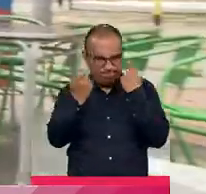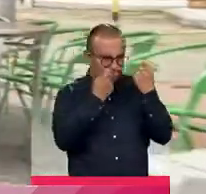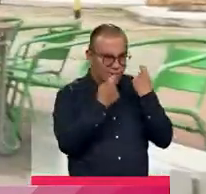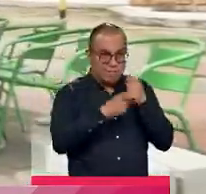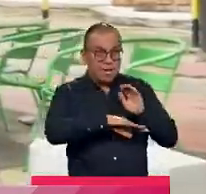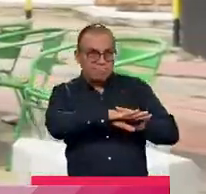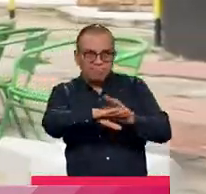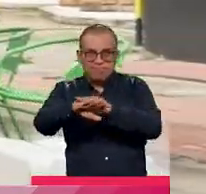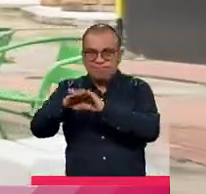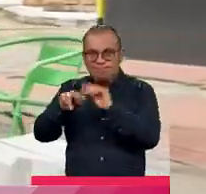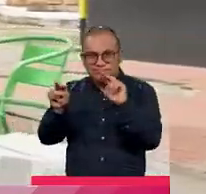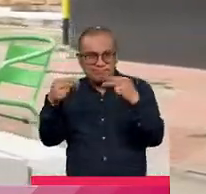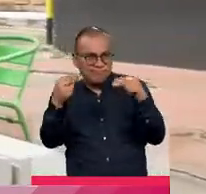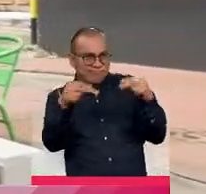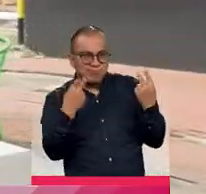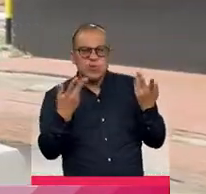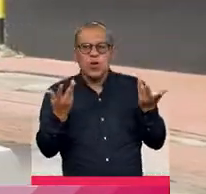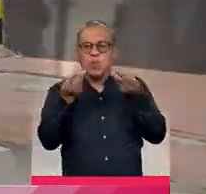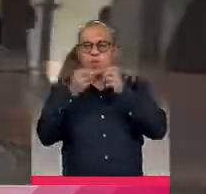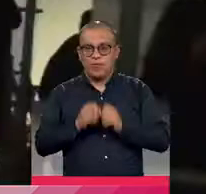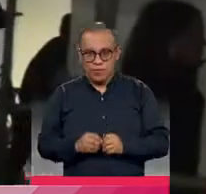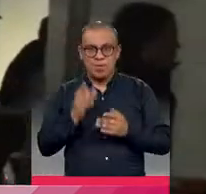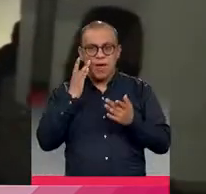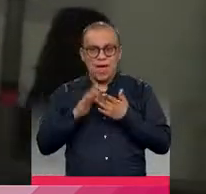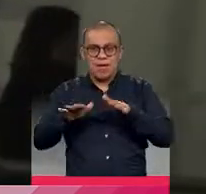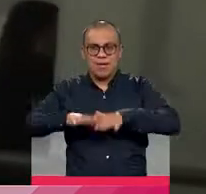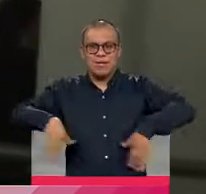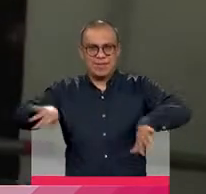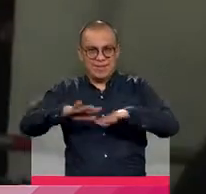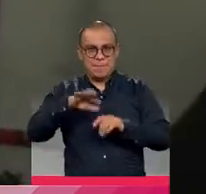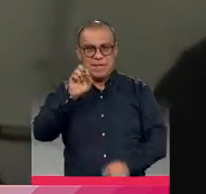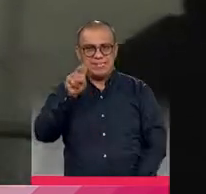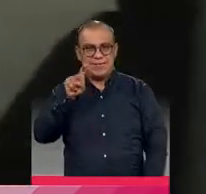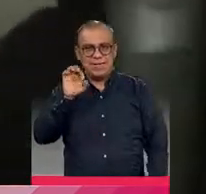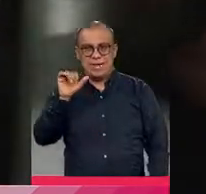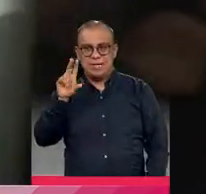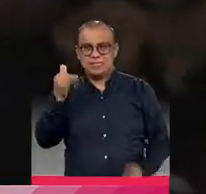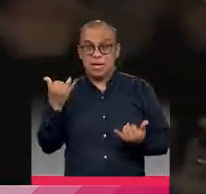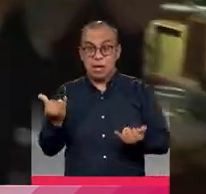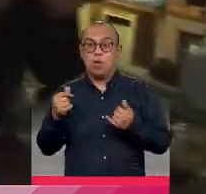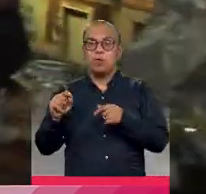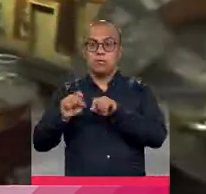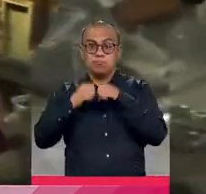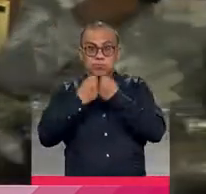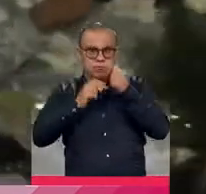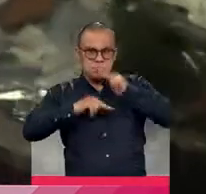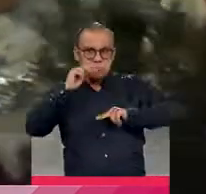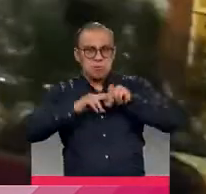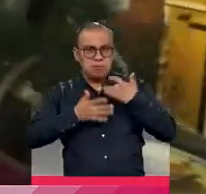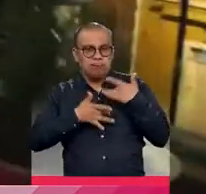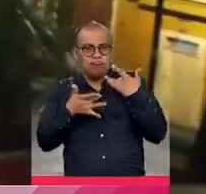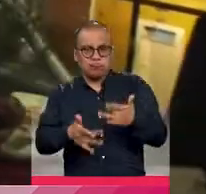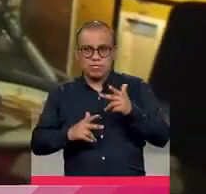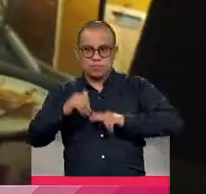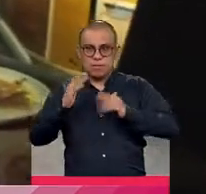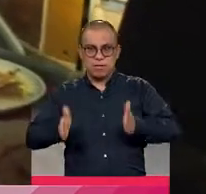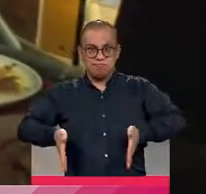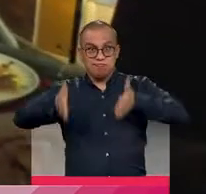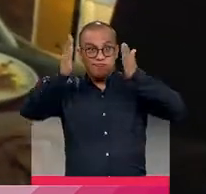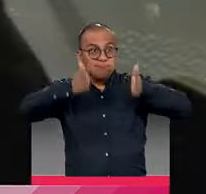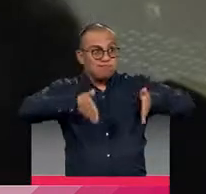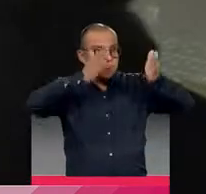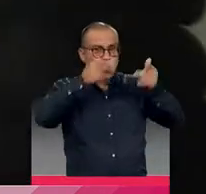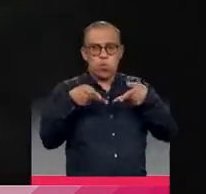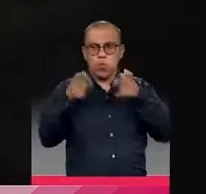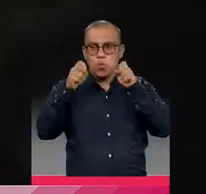llamar la atención de los clientes, como es el caso de la Plaza de la Perseverancia, donde la Sociedad de Arquitectos donó una estructura metálica para generar